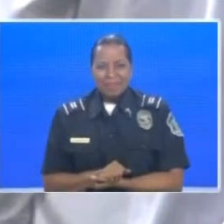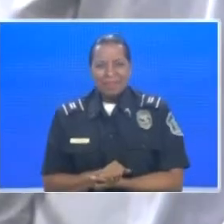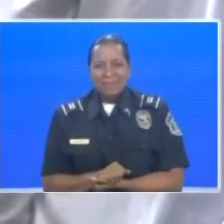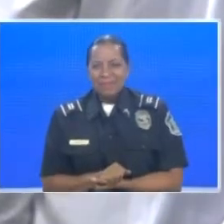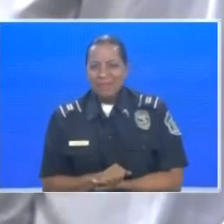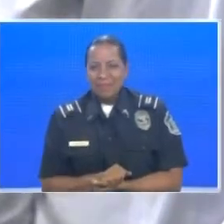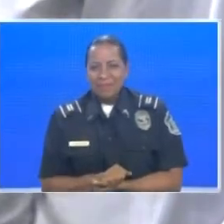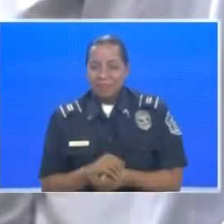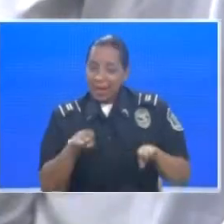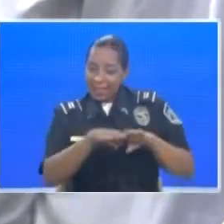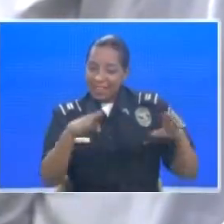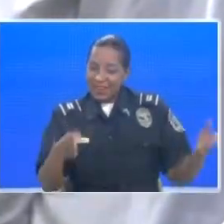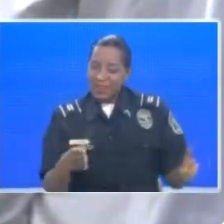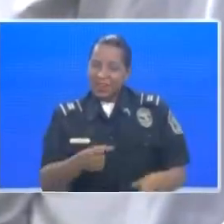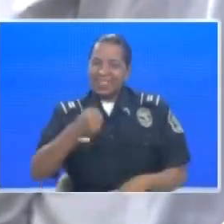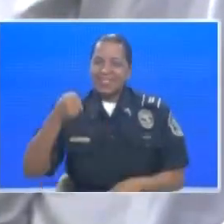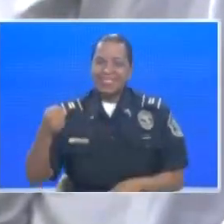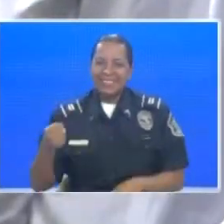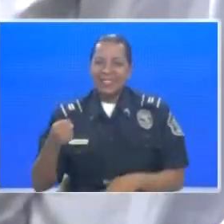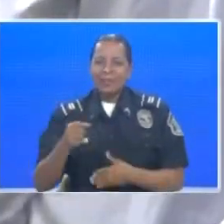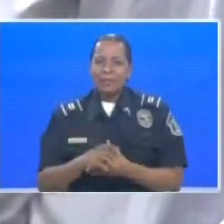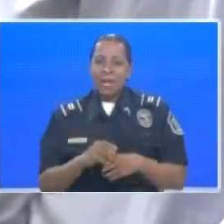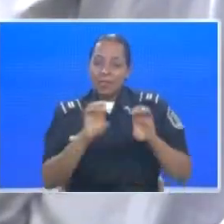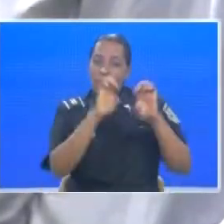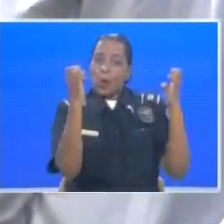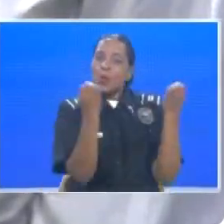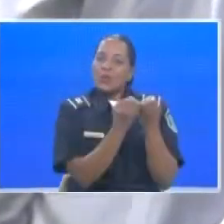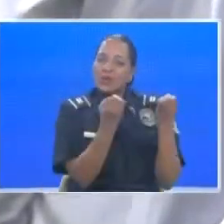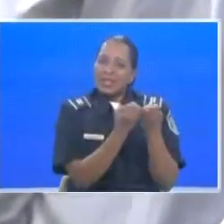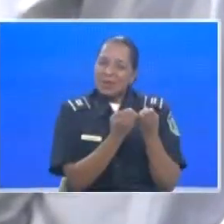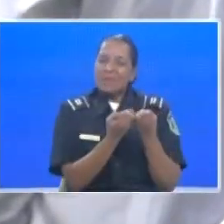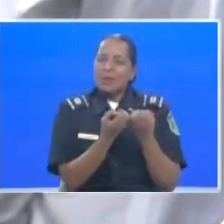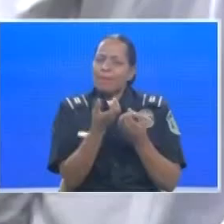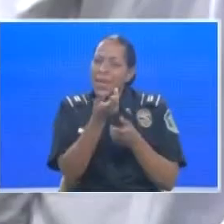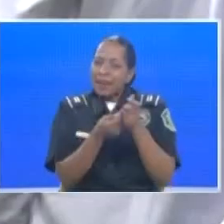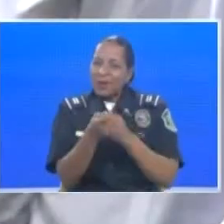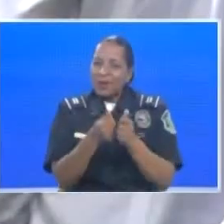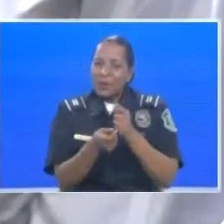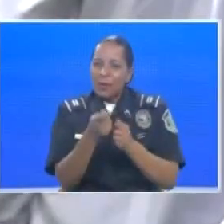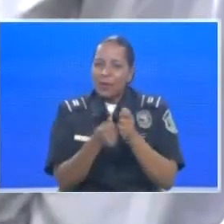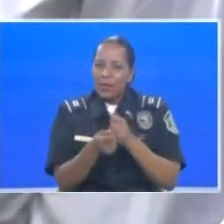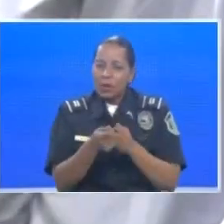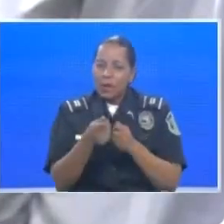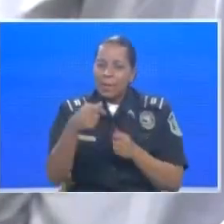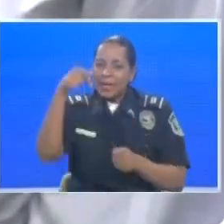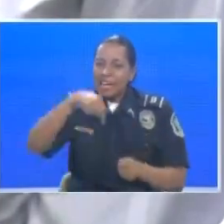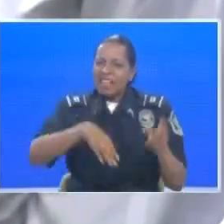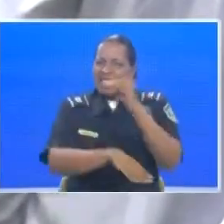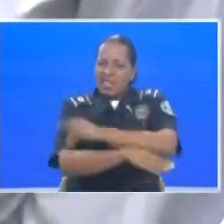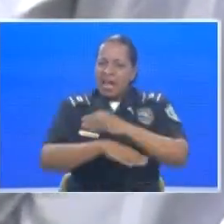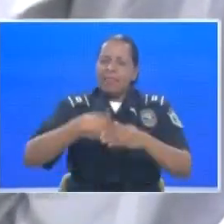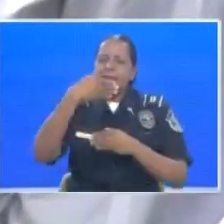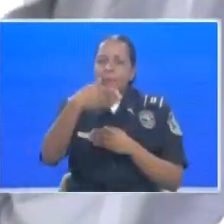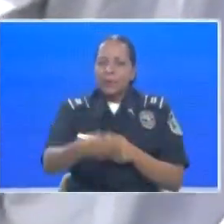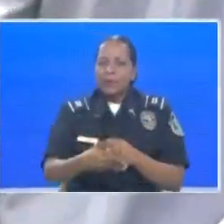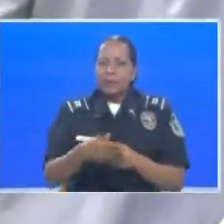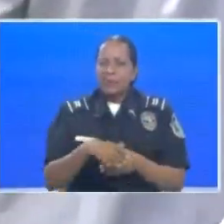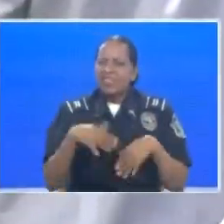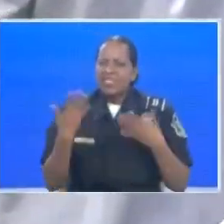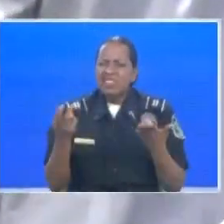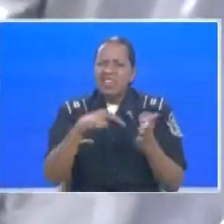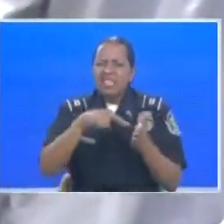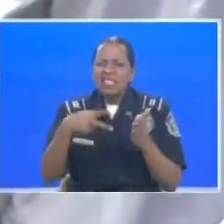Está otra mesa, otro equipo, el equipo económico para el día después. ¿Qué es